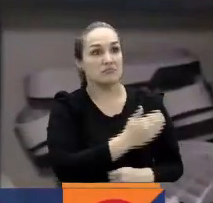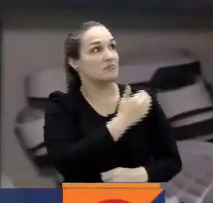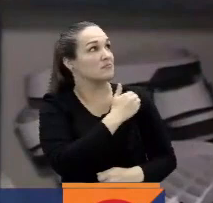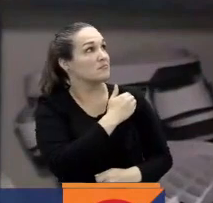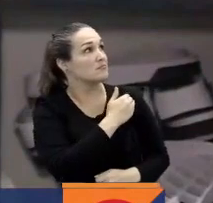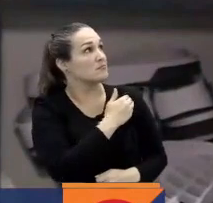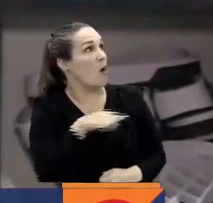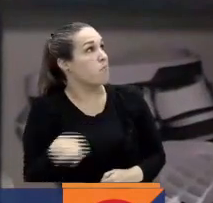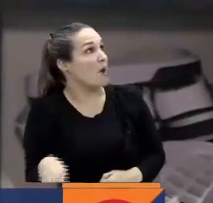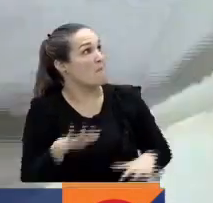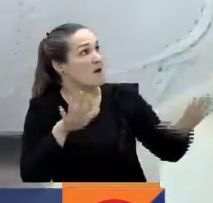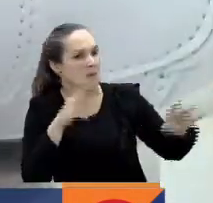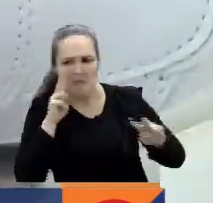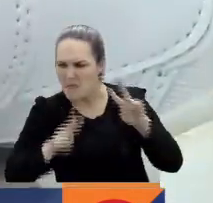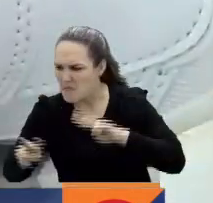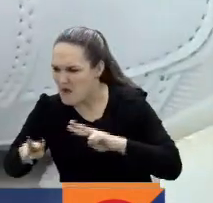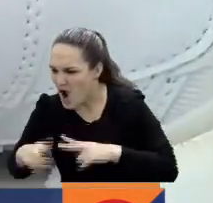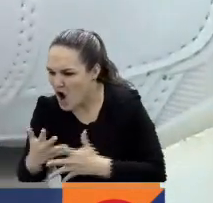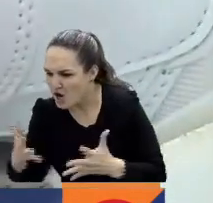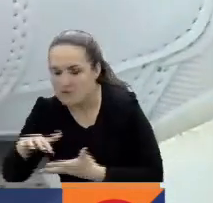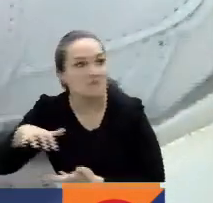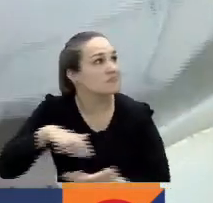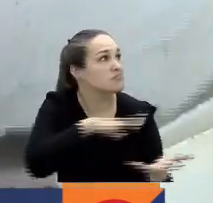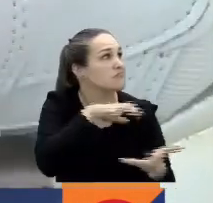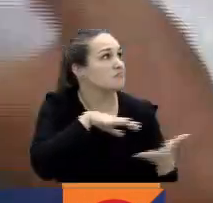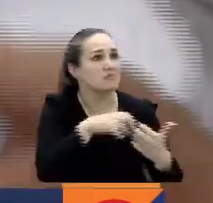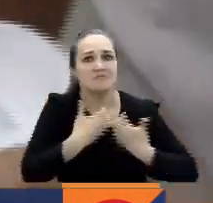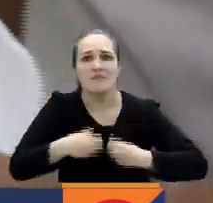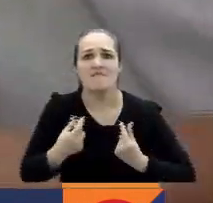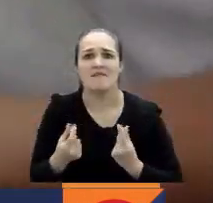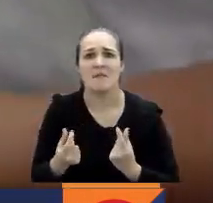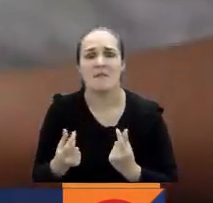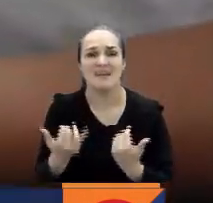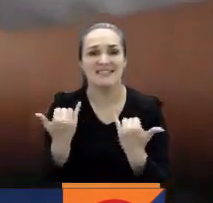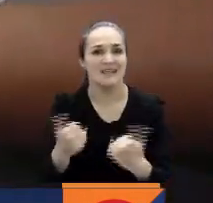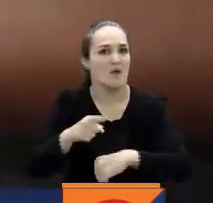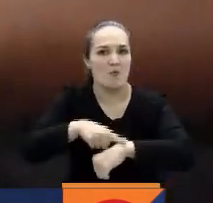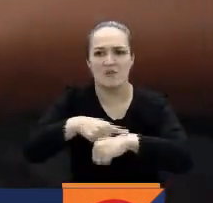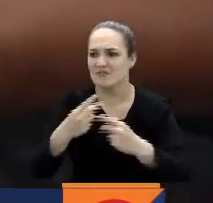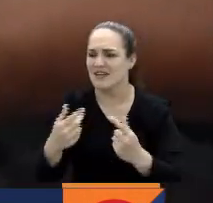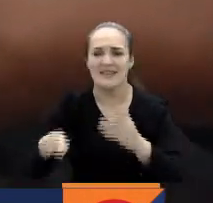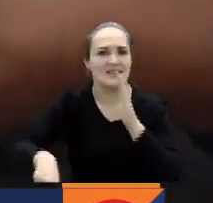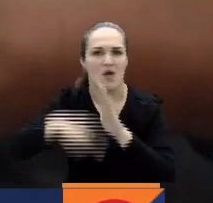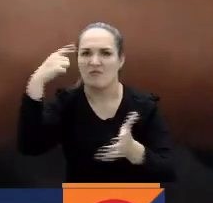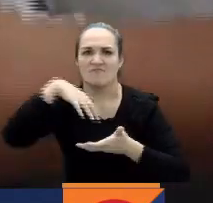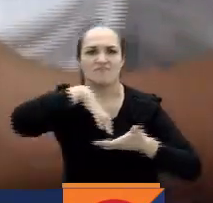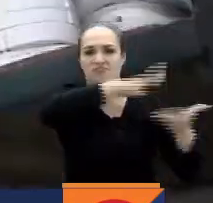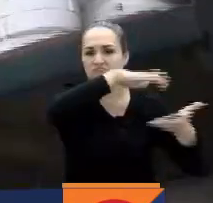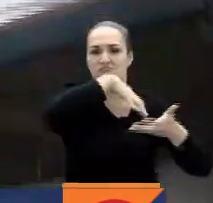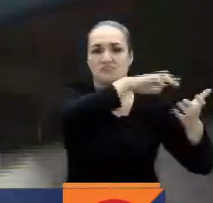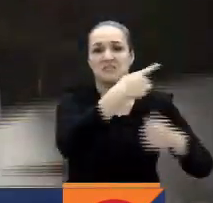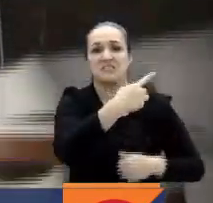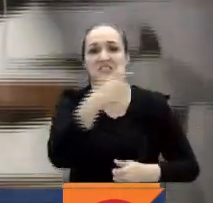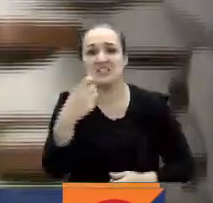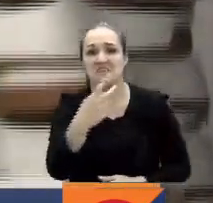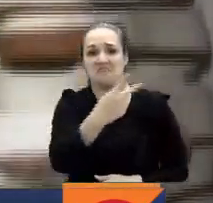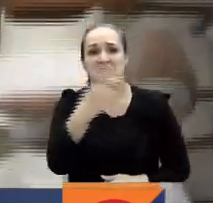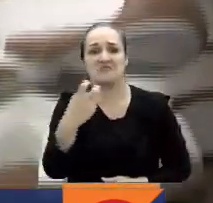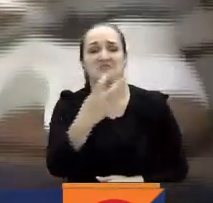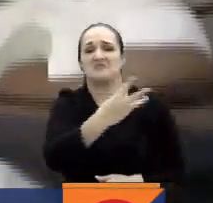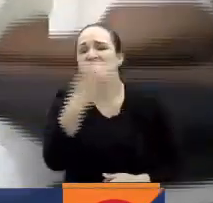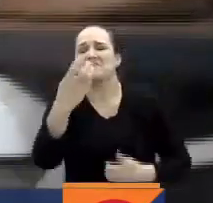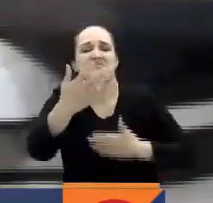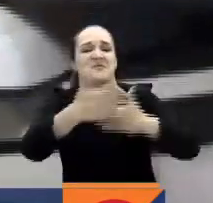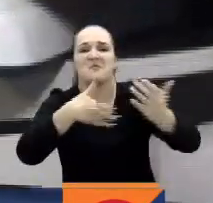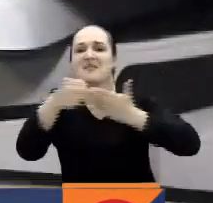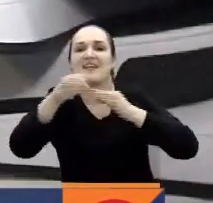se miraría a ver qué se puede producir en el momento y claro, de una se exporta por ahí 100, 200, 300. Lo importante es